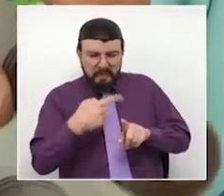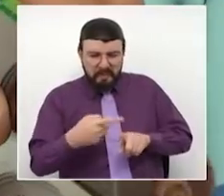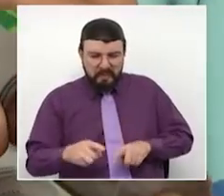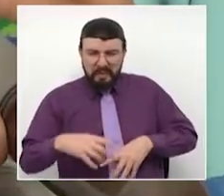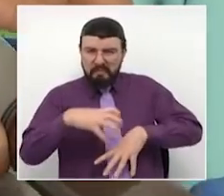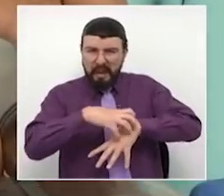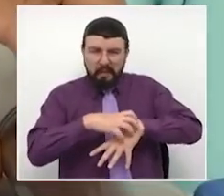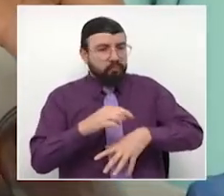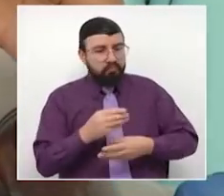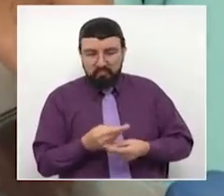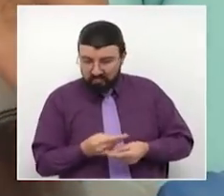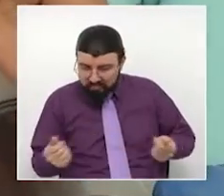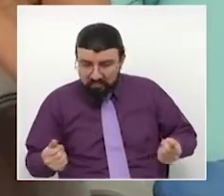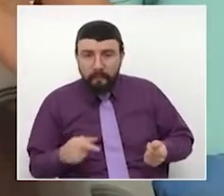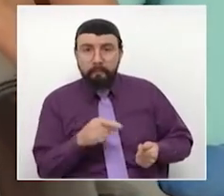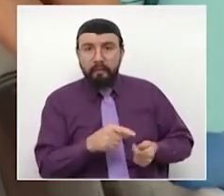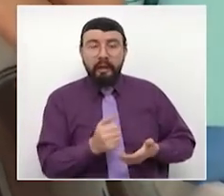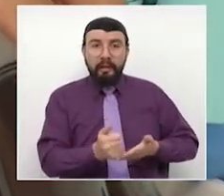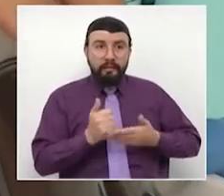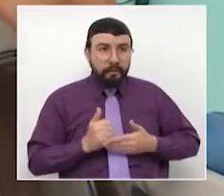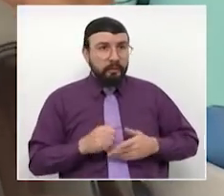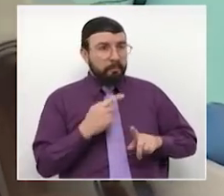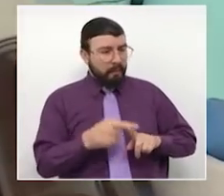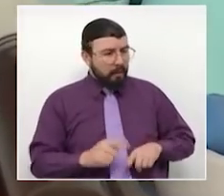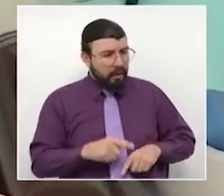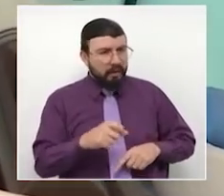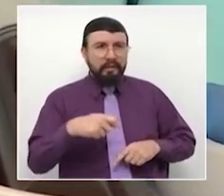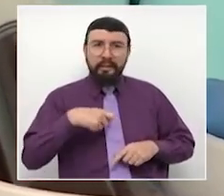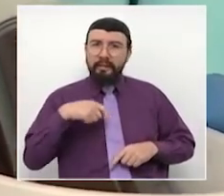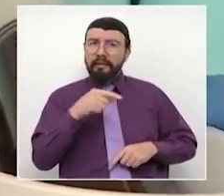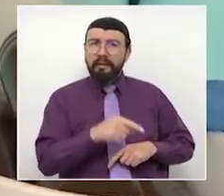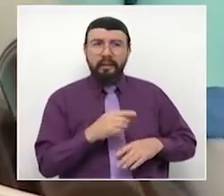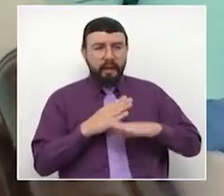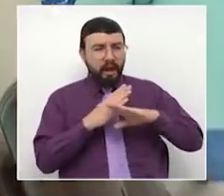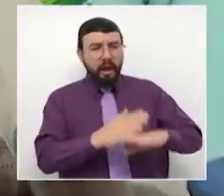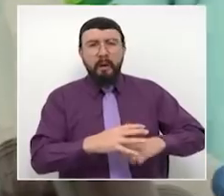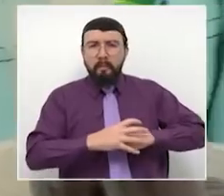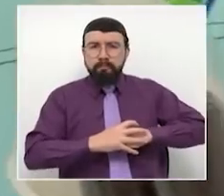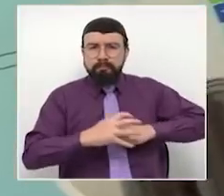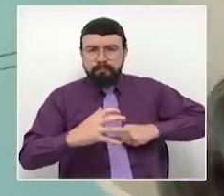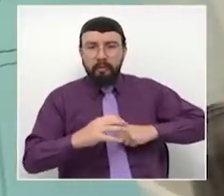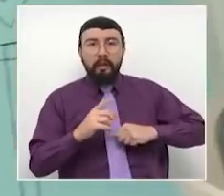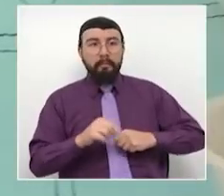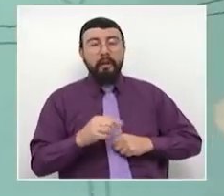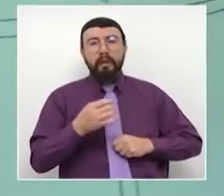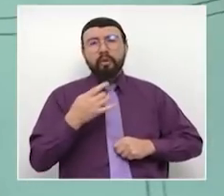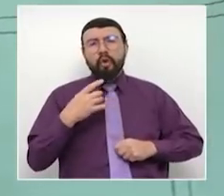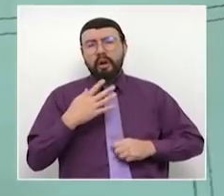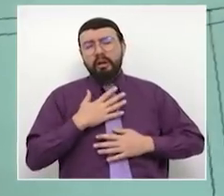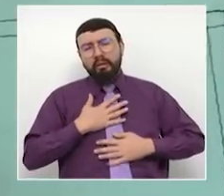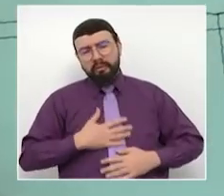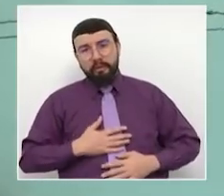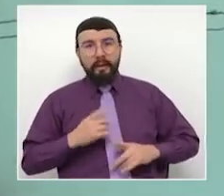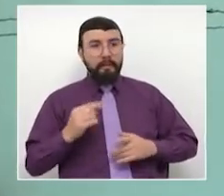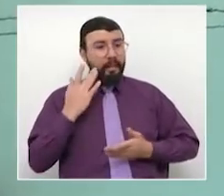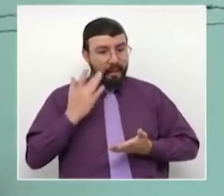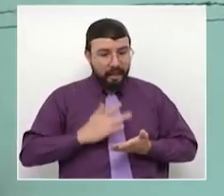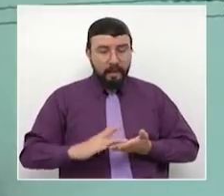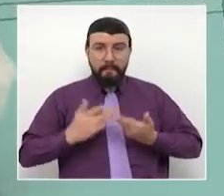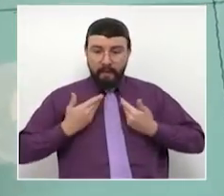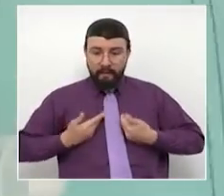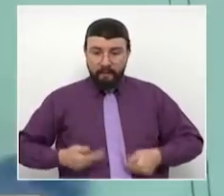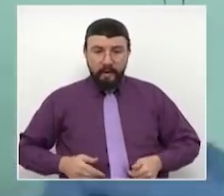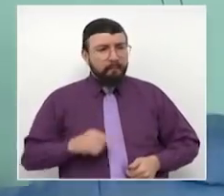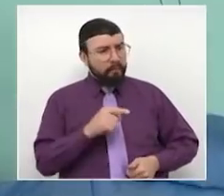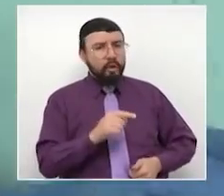Es modulador del estrés oxidativo. Tiene efecto antiinflamatorio, analgésico y desintoxicante. El ozono médico